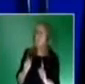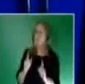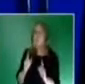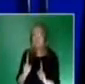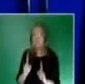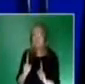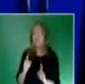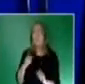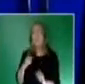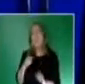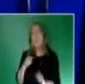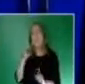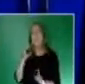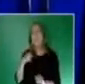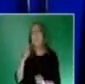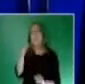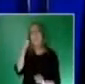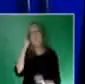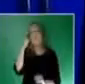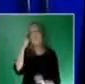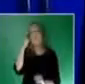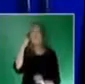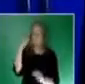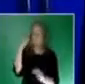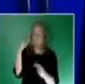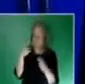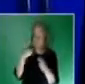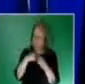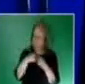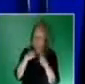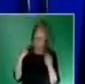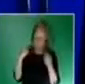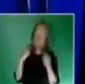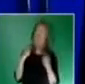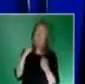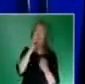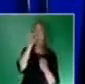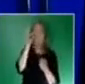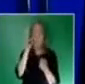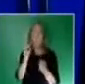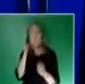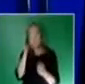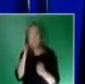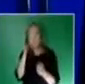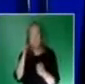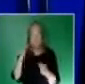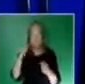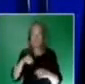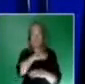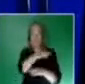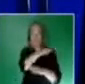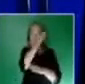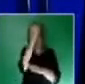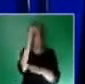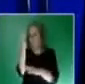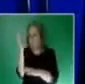tarde se ha estado hablando del desarrollo sustentable y de